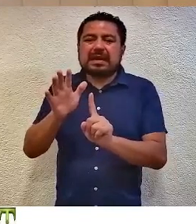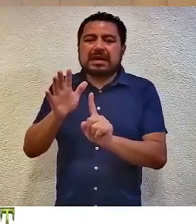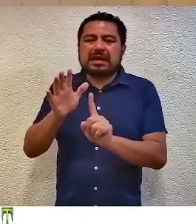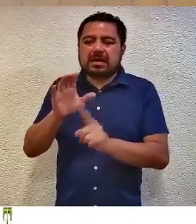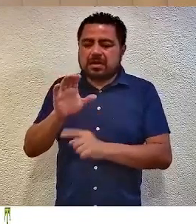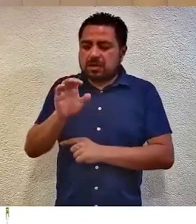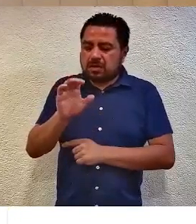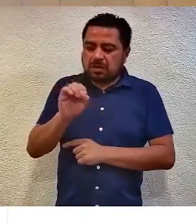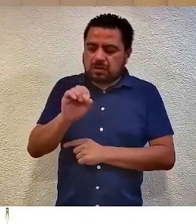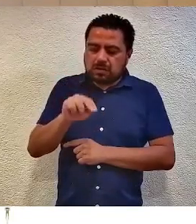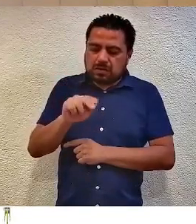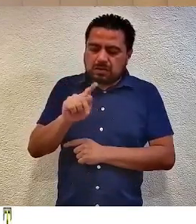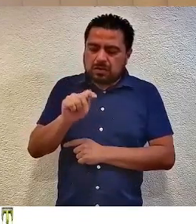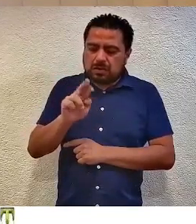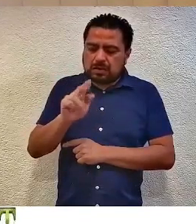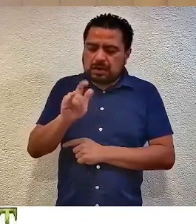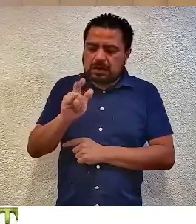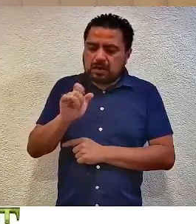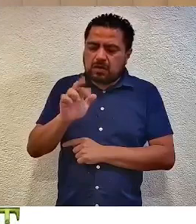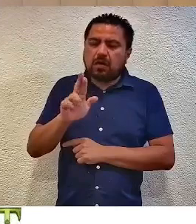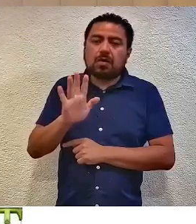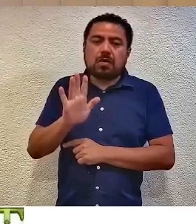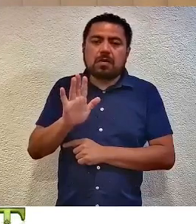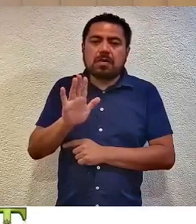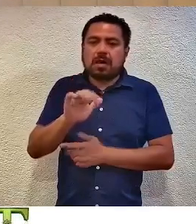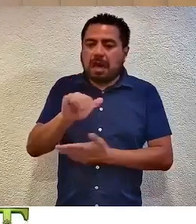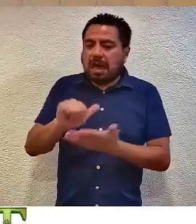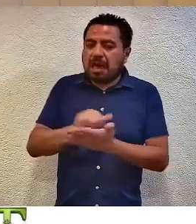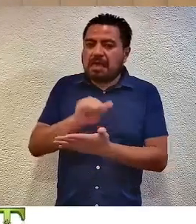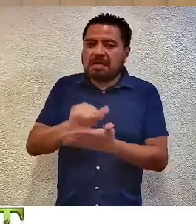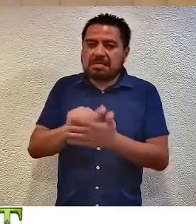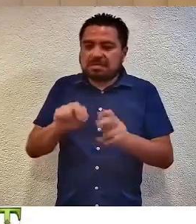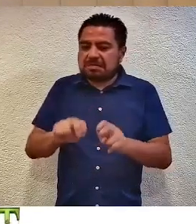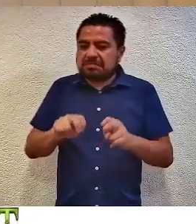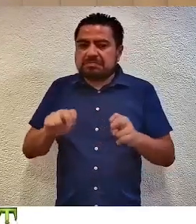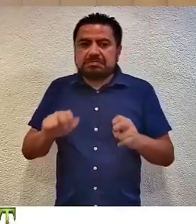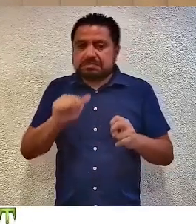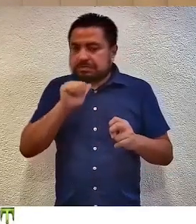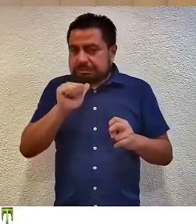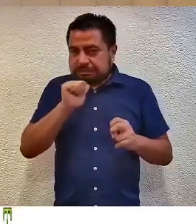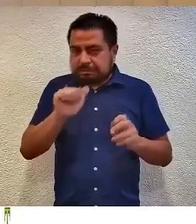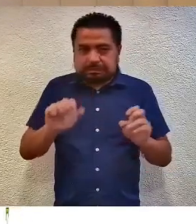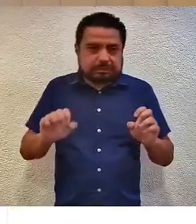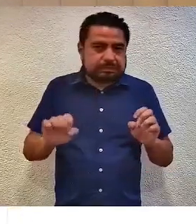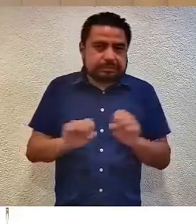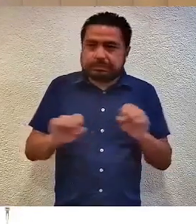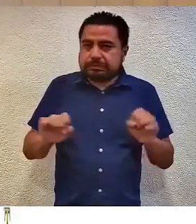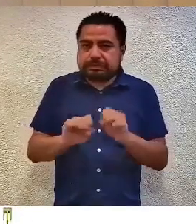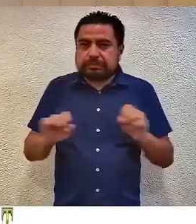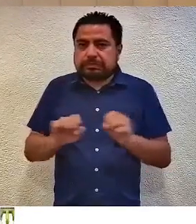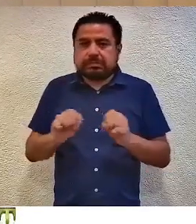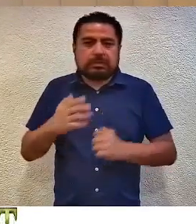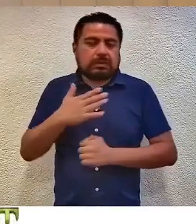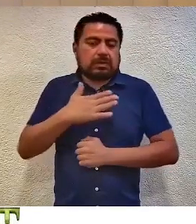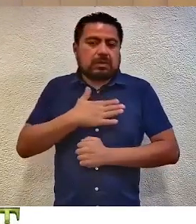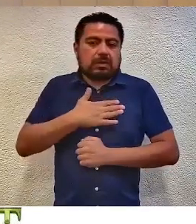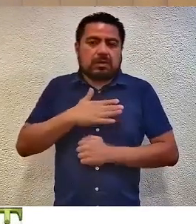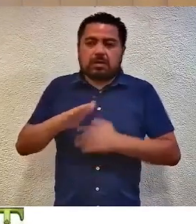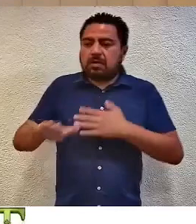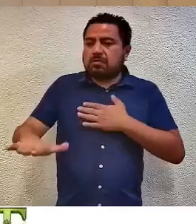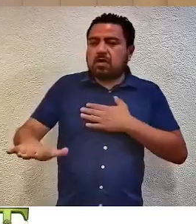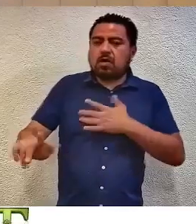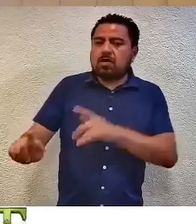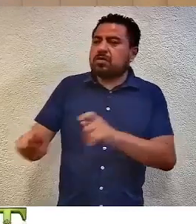contralor. No tengo acta de sesión, no tengo la toma de